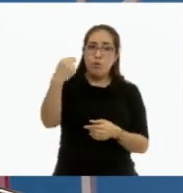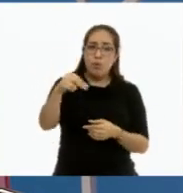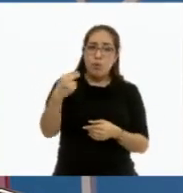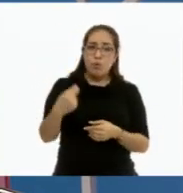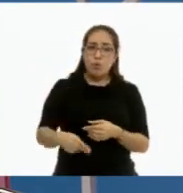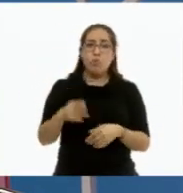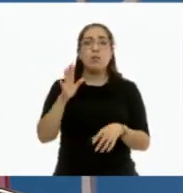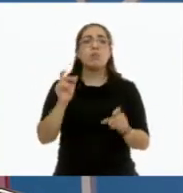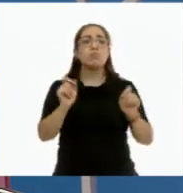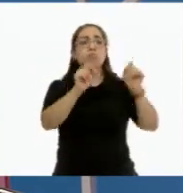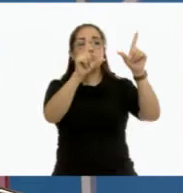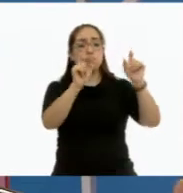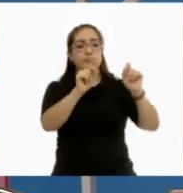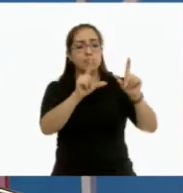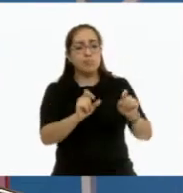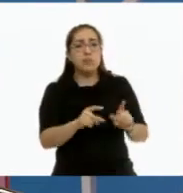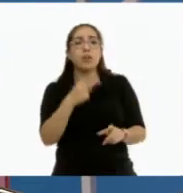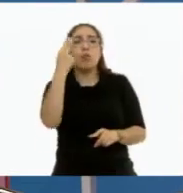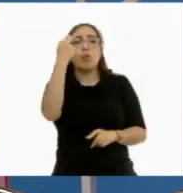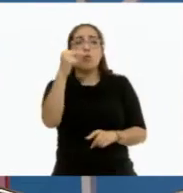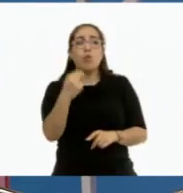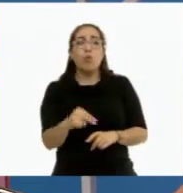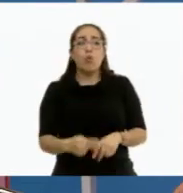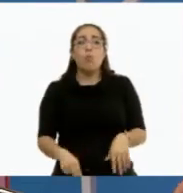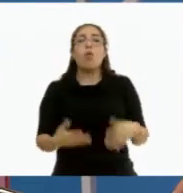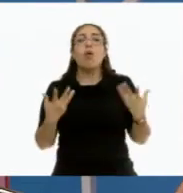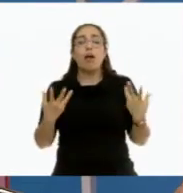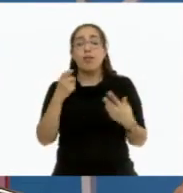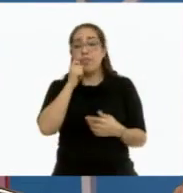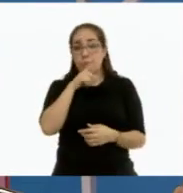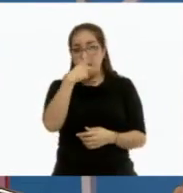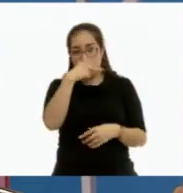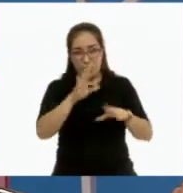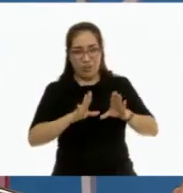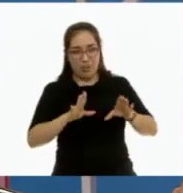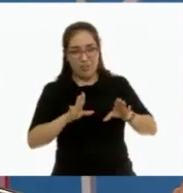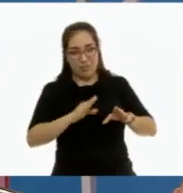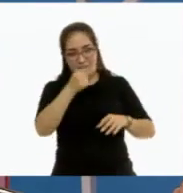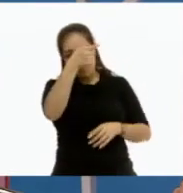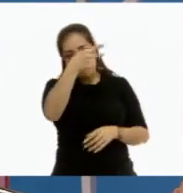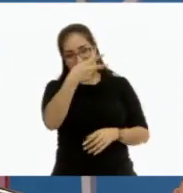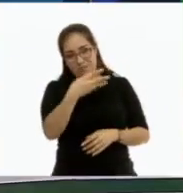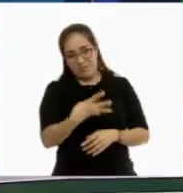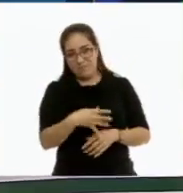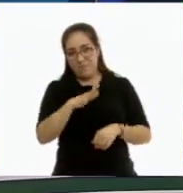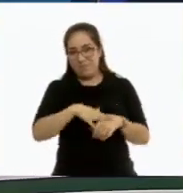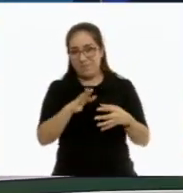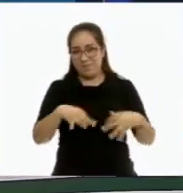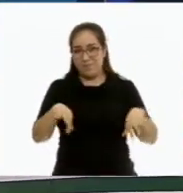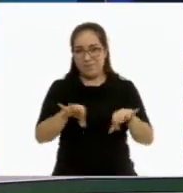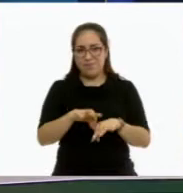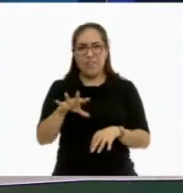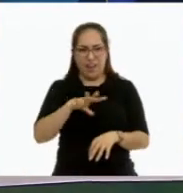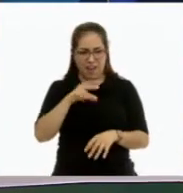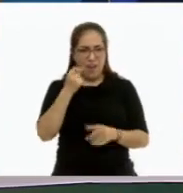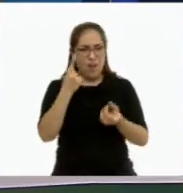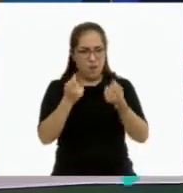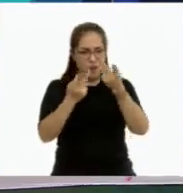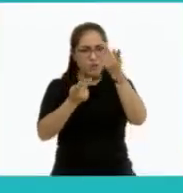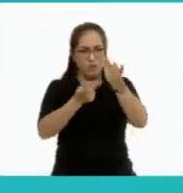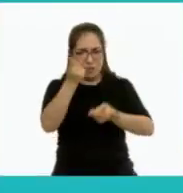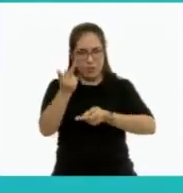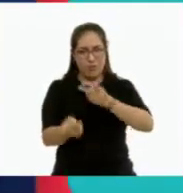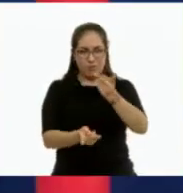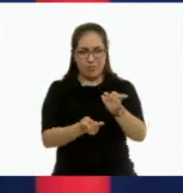los formatos y también las características más importantes de ellos. Perfecto. Tenemos unas preguntas, sí, María. Así